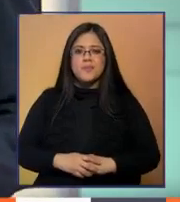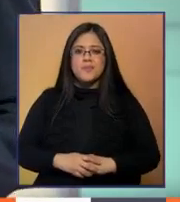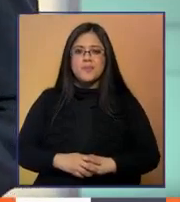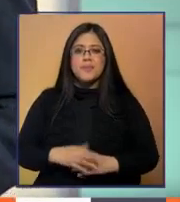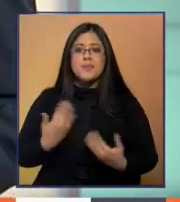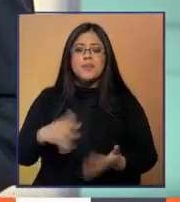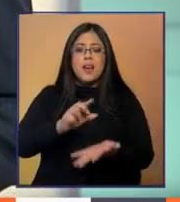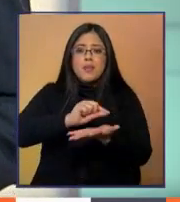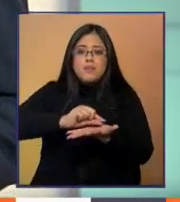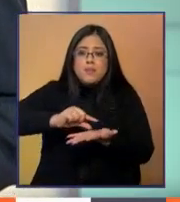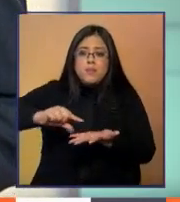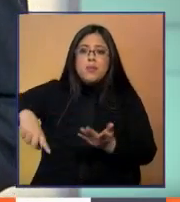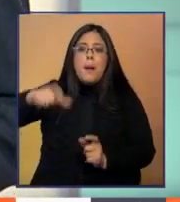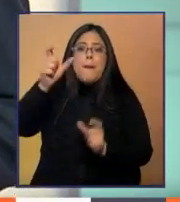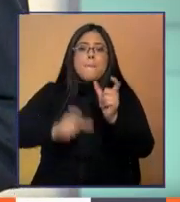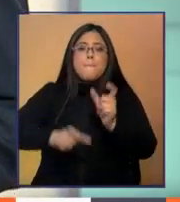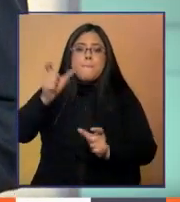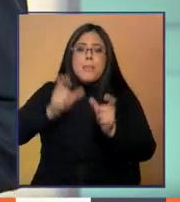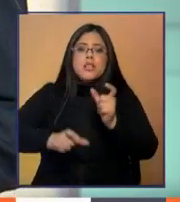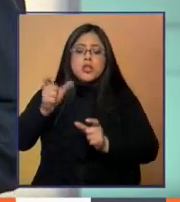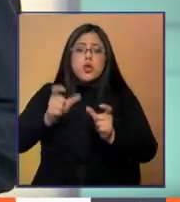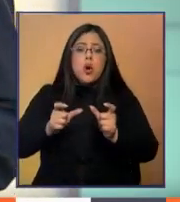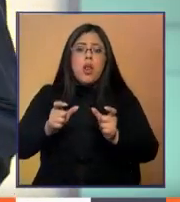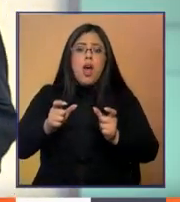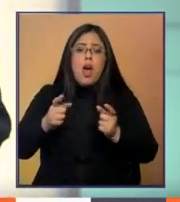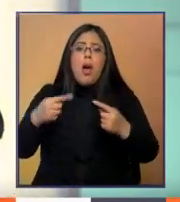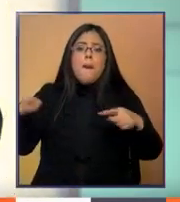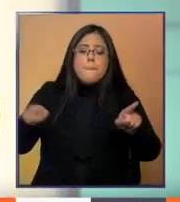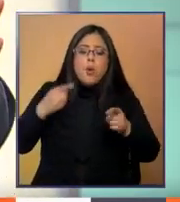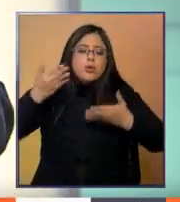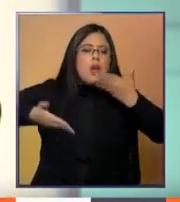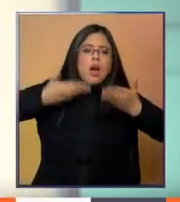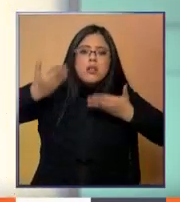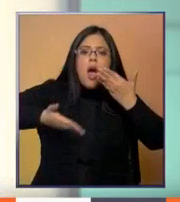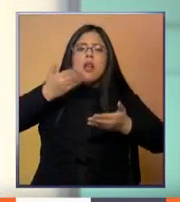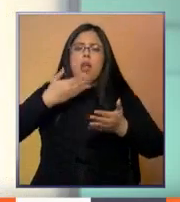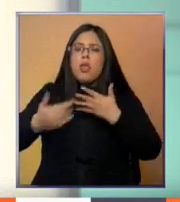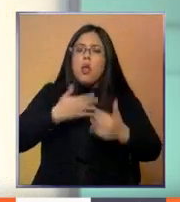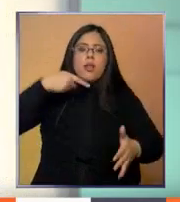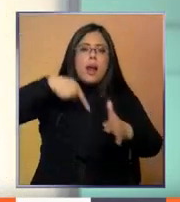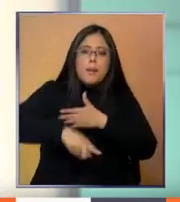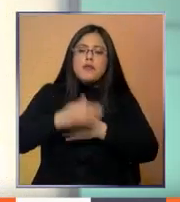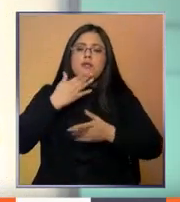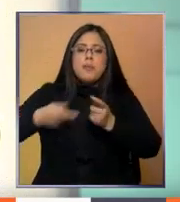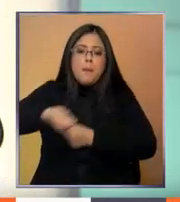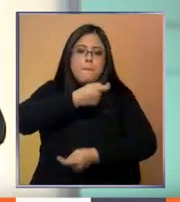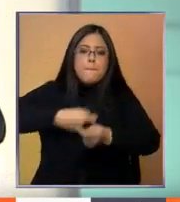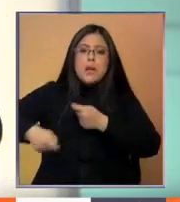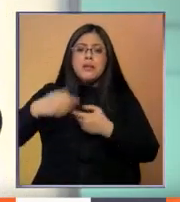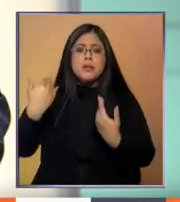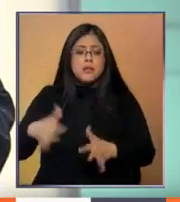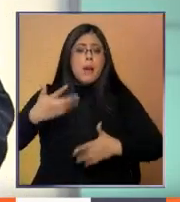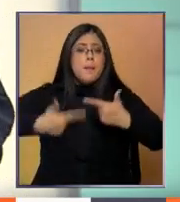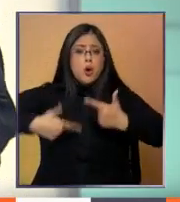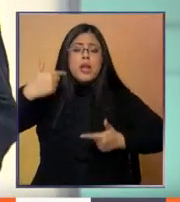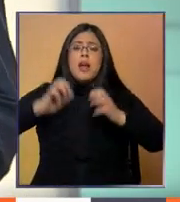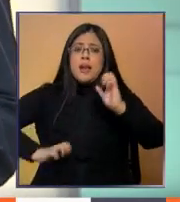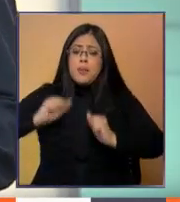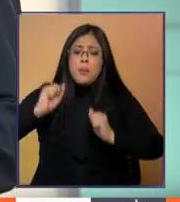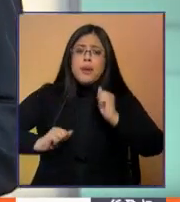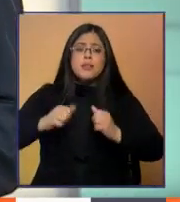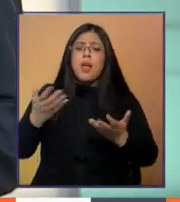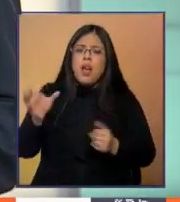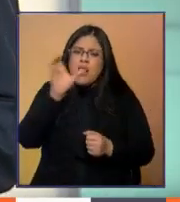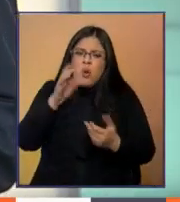Aumentan los artistas callejeros y vendedores ambulantes en los vagones del metro. Esto a pesar de la política de la empresa que busca erradicarlos para